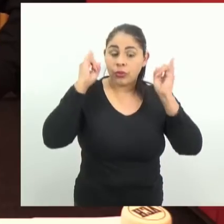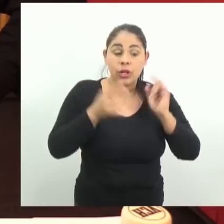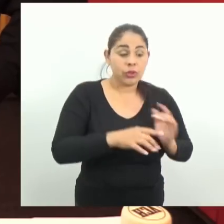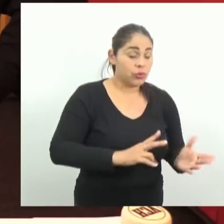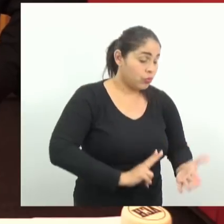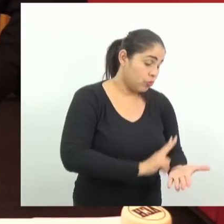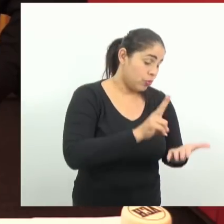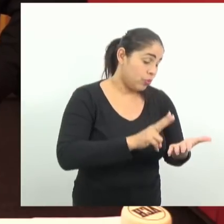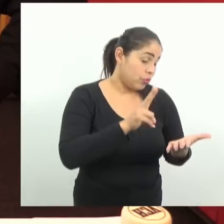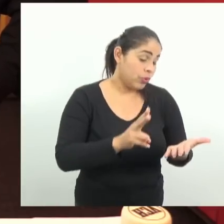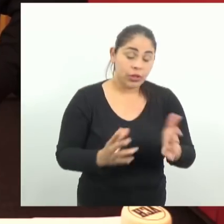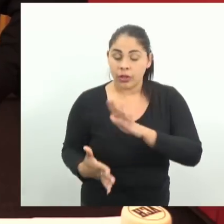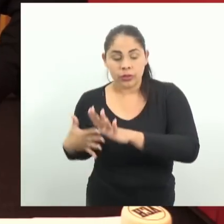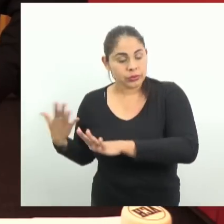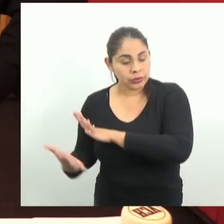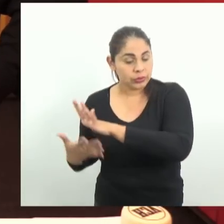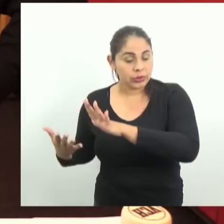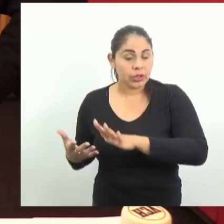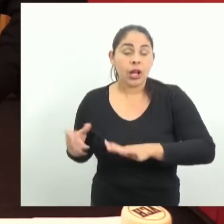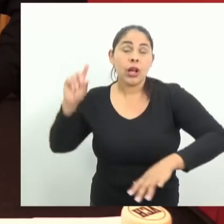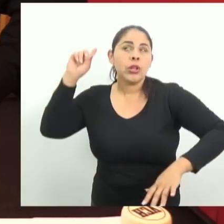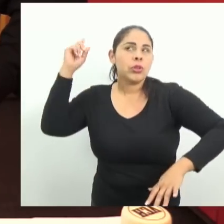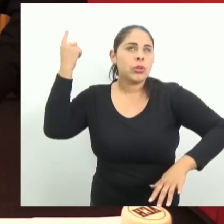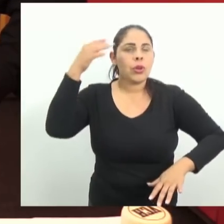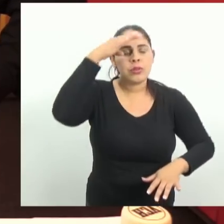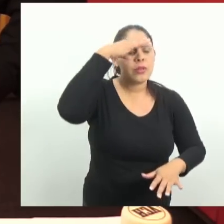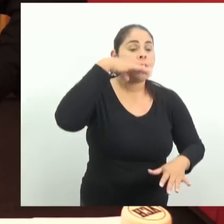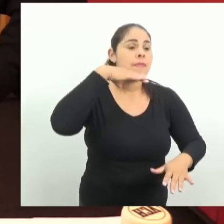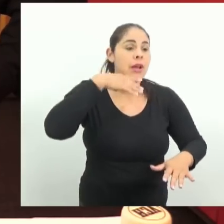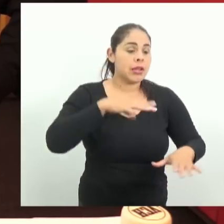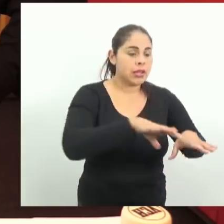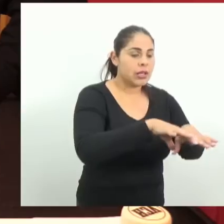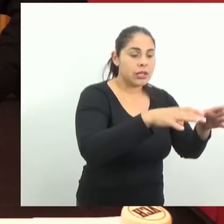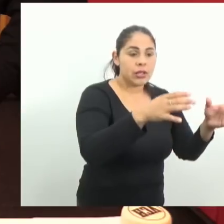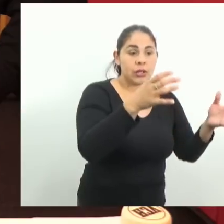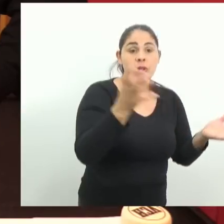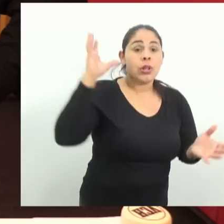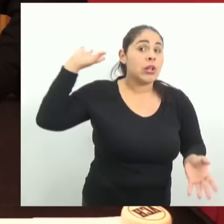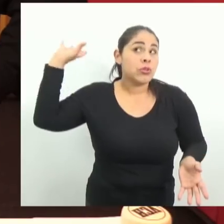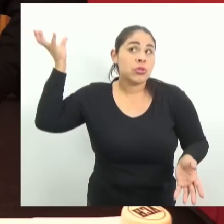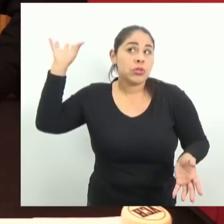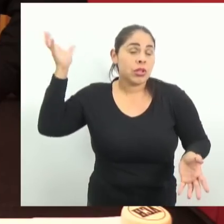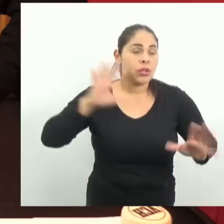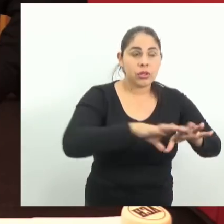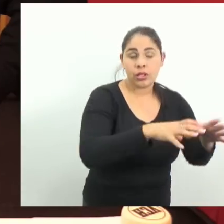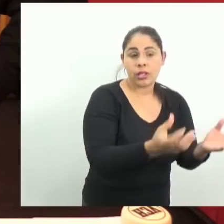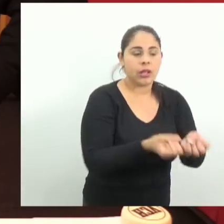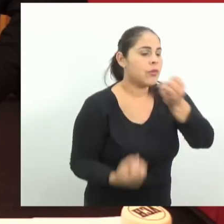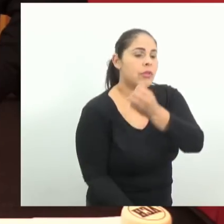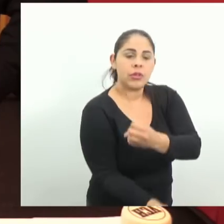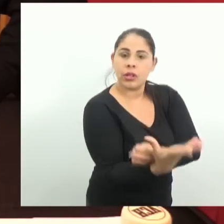Cuando Dios el Padre creó los cielos y la tierra, Él no pensó la